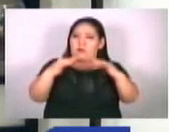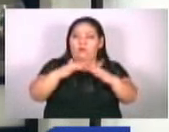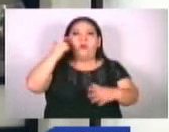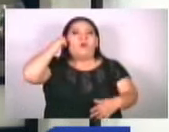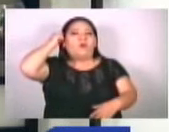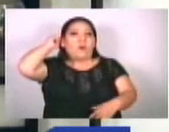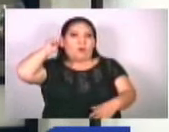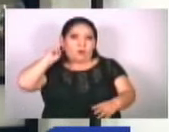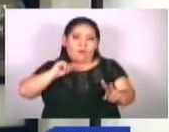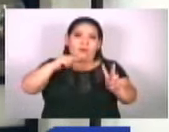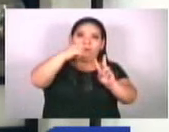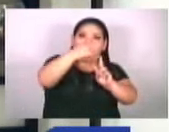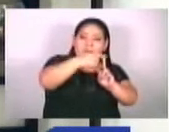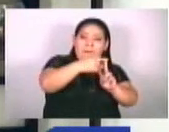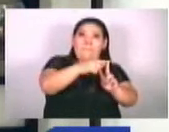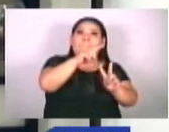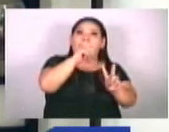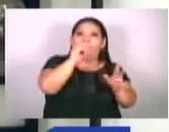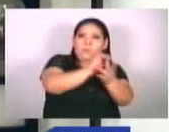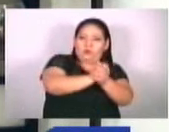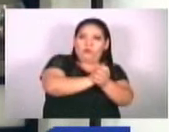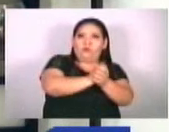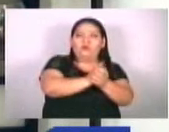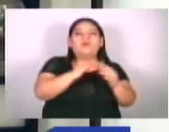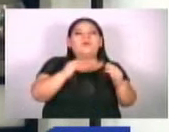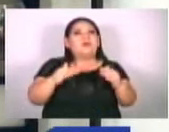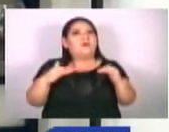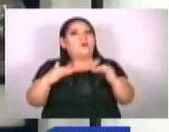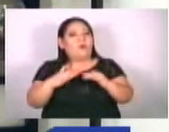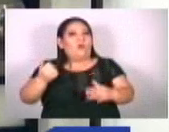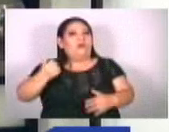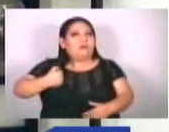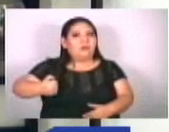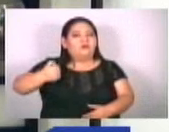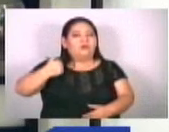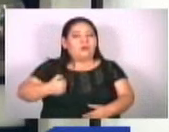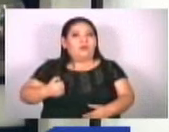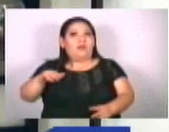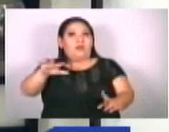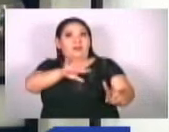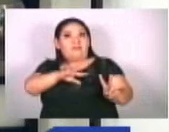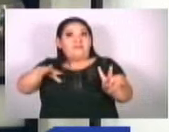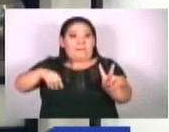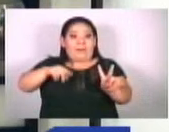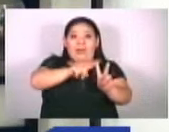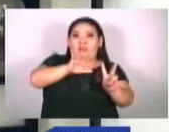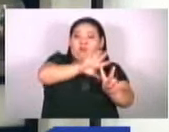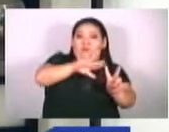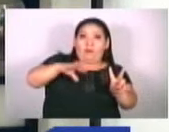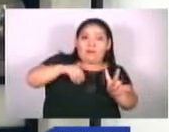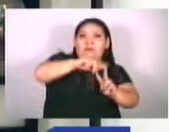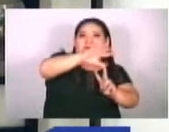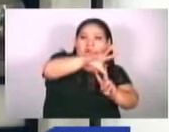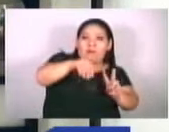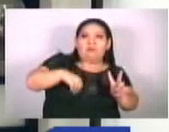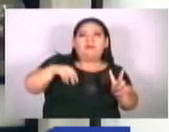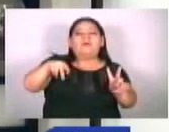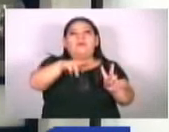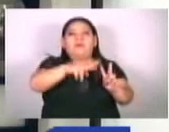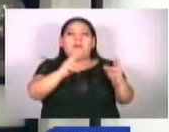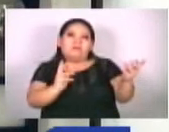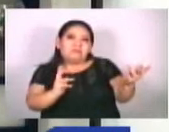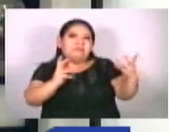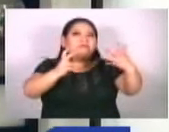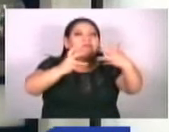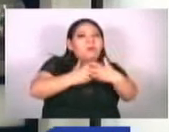la pareja, que en este caso sería el esposo. Entonces es muy importante que tanto la familia como los amigos tengan esa empatía y